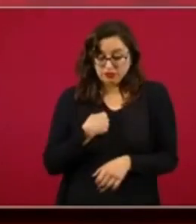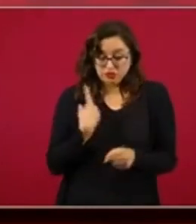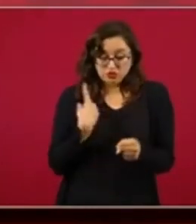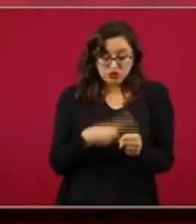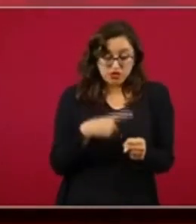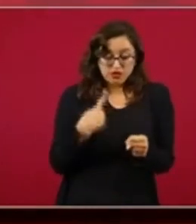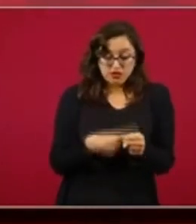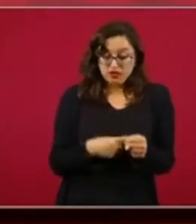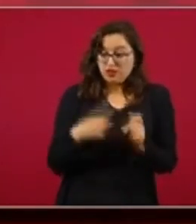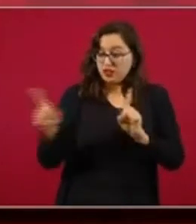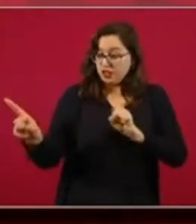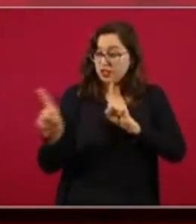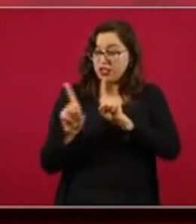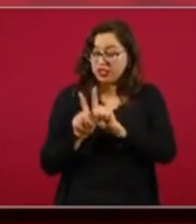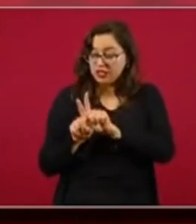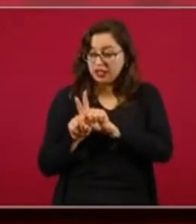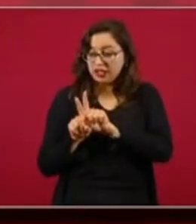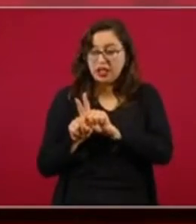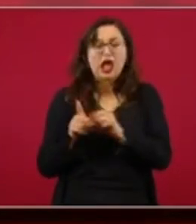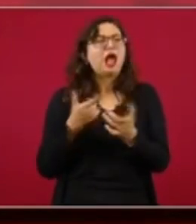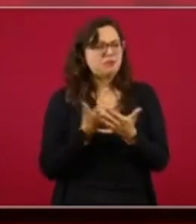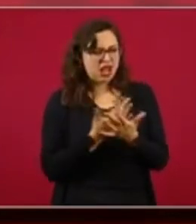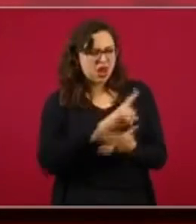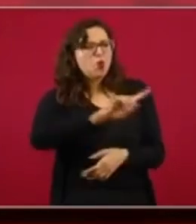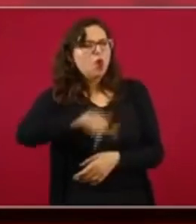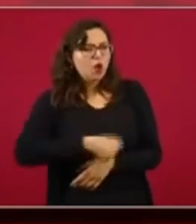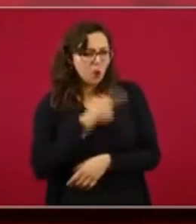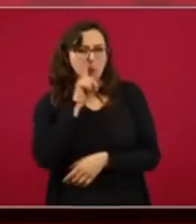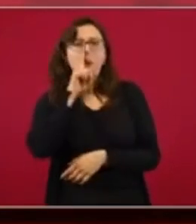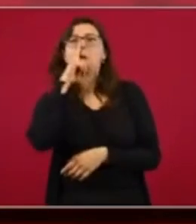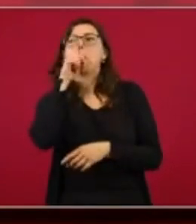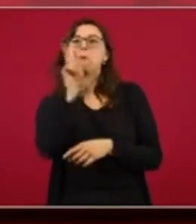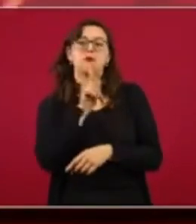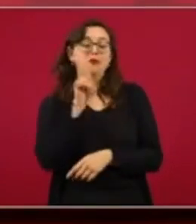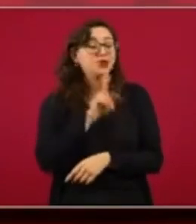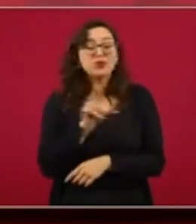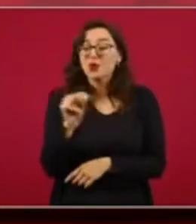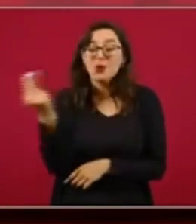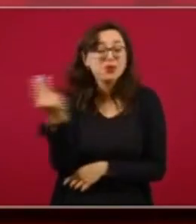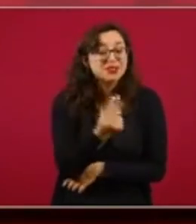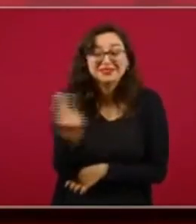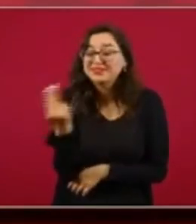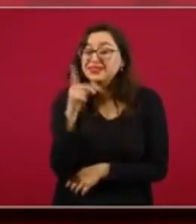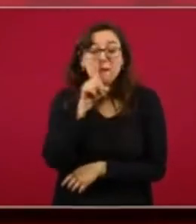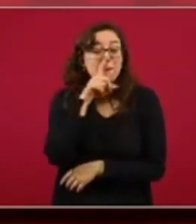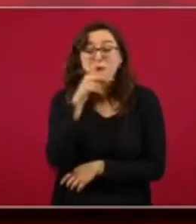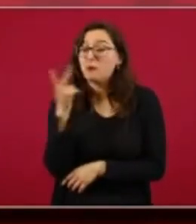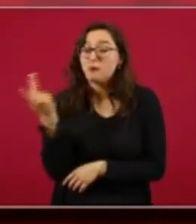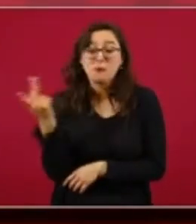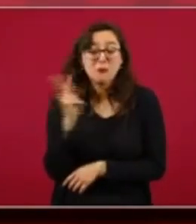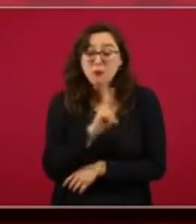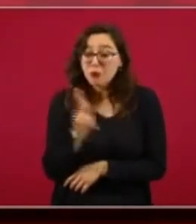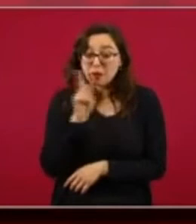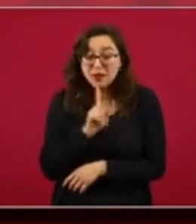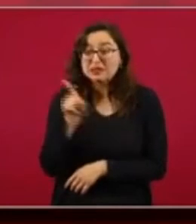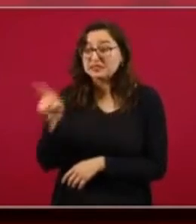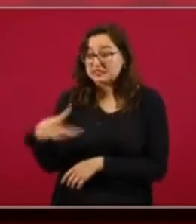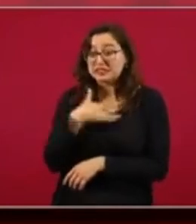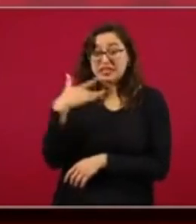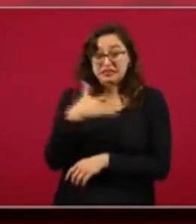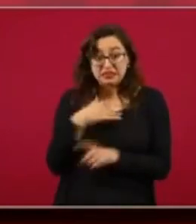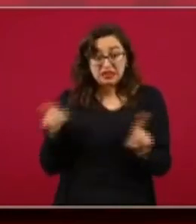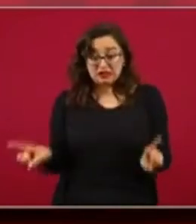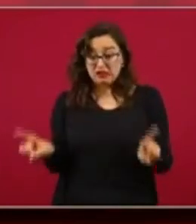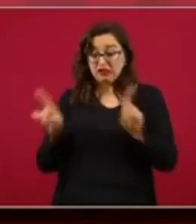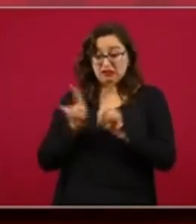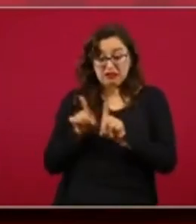tiene COVID, no se espere que le hagan la prueba. No necesita salir a que le hagan la prueba. Si tiene síntomas y es contacto